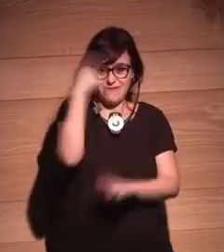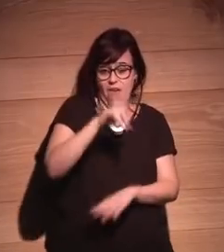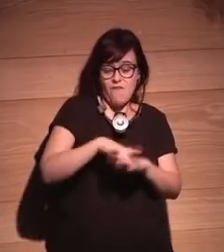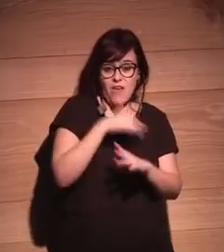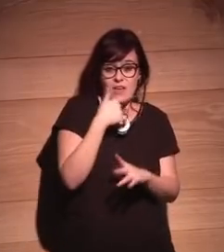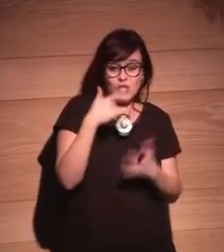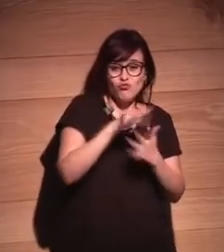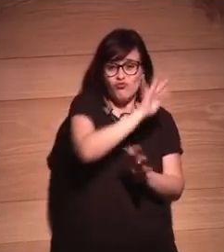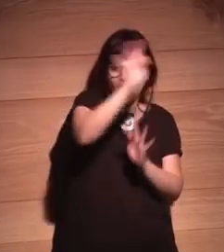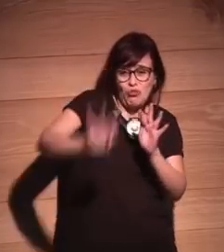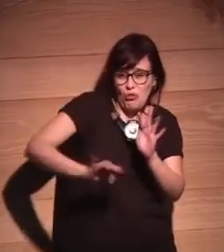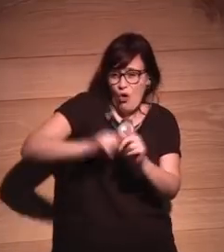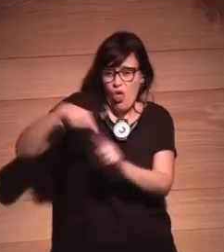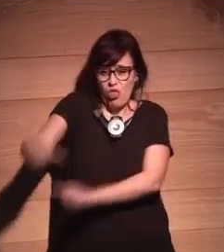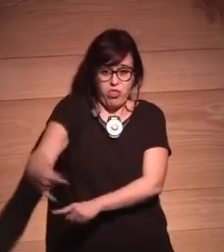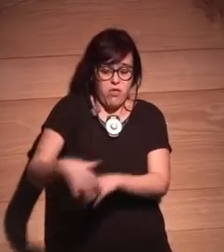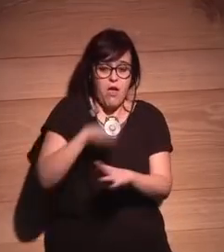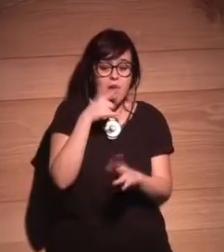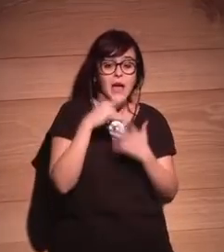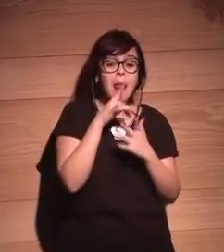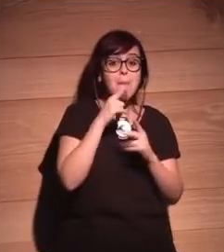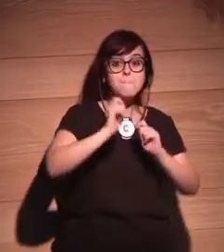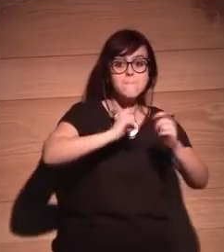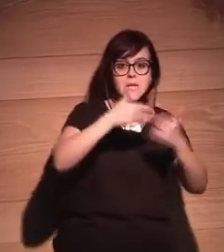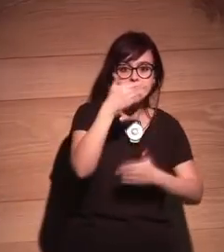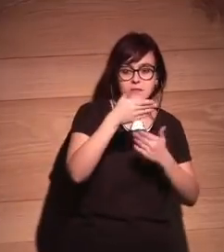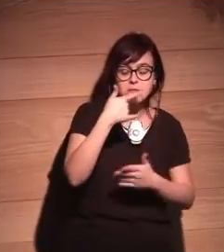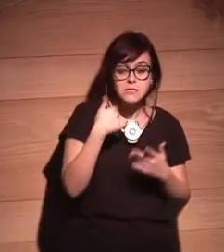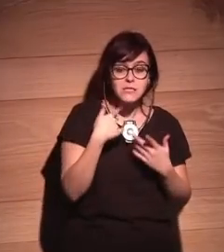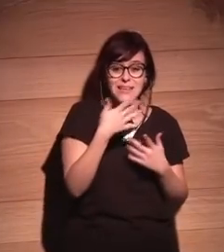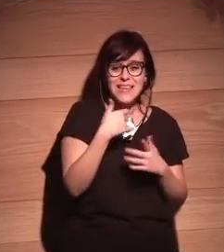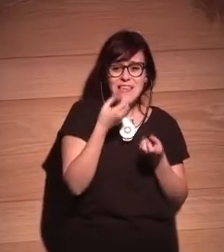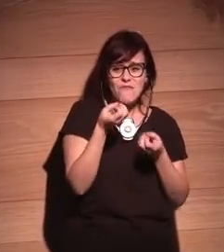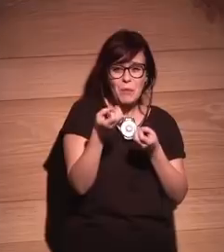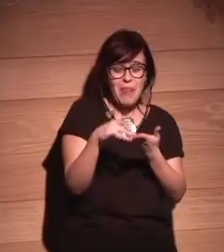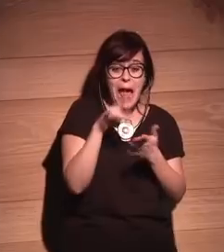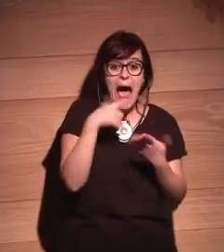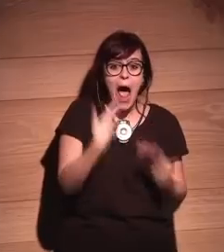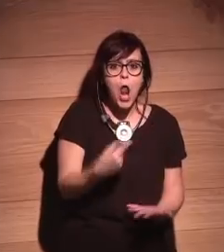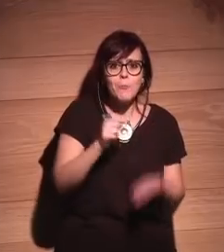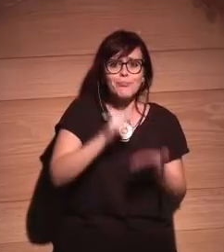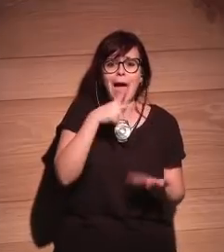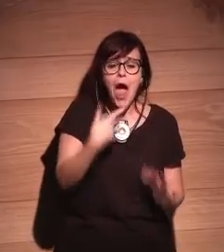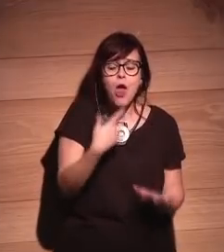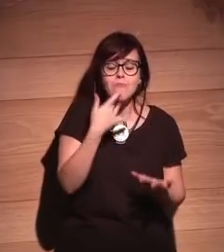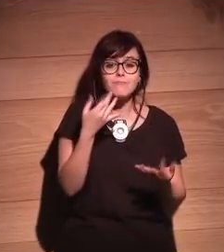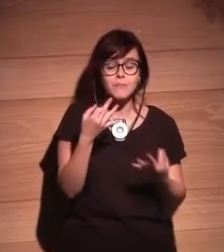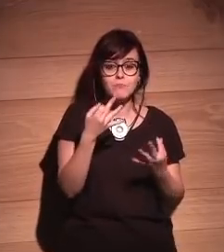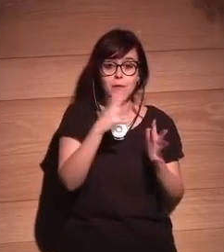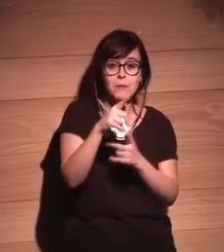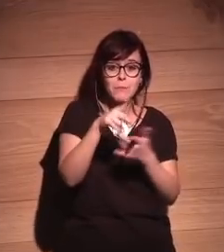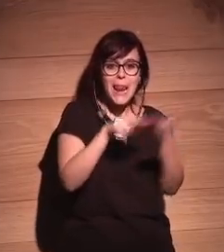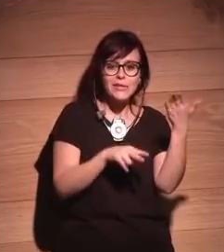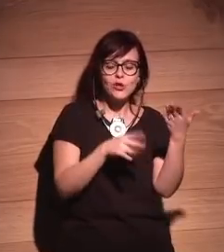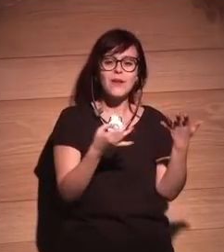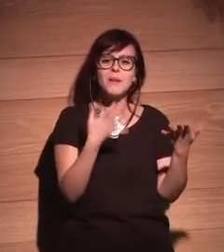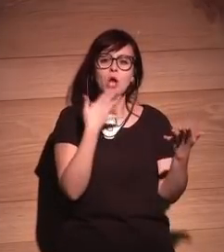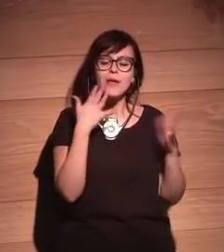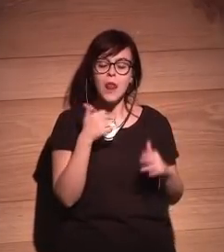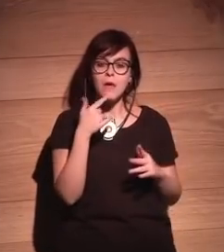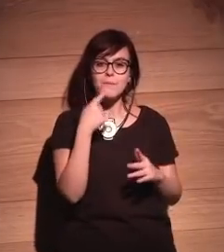obsesionada con intentar informar lo que está sucediendo en este instante, pero los lectores quieren